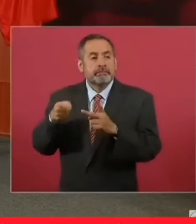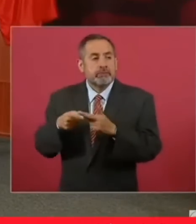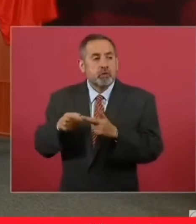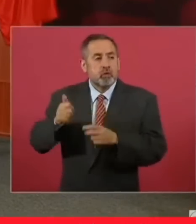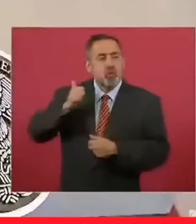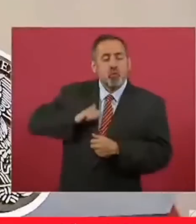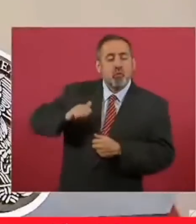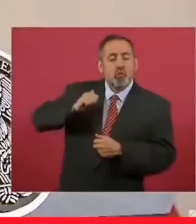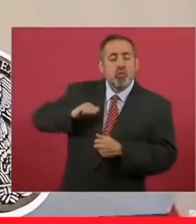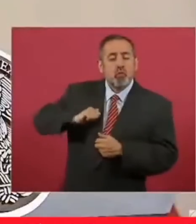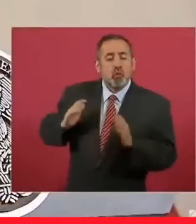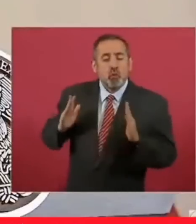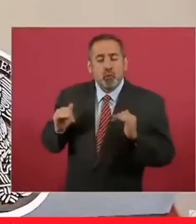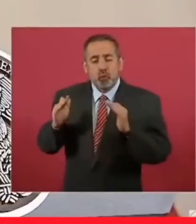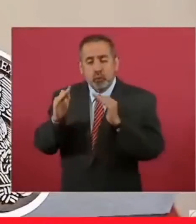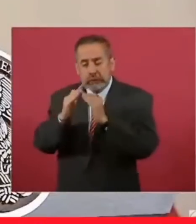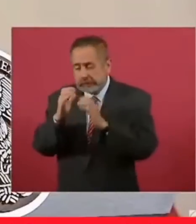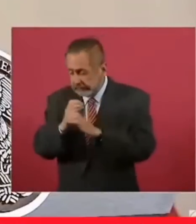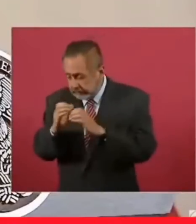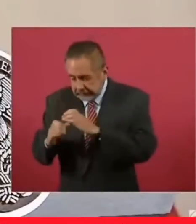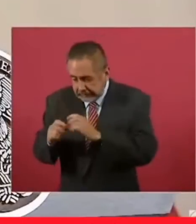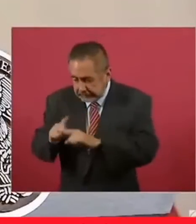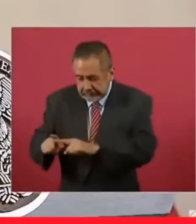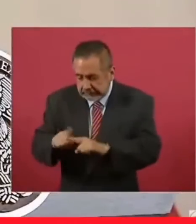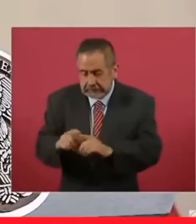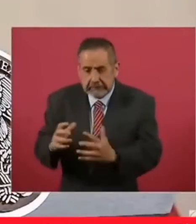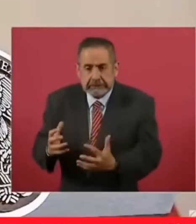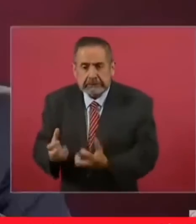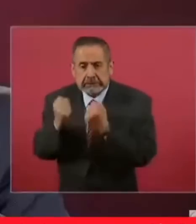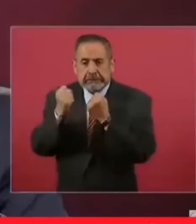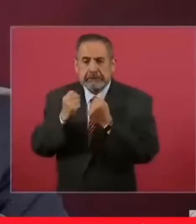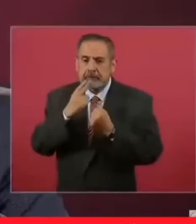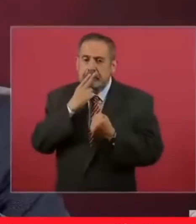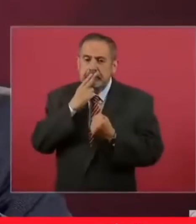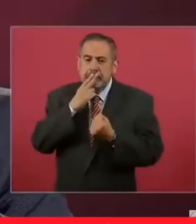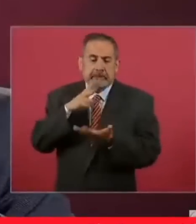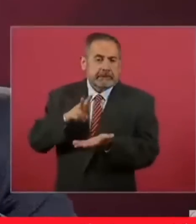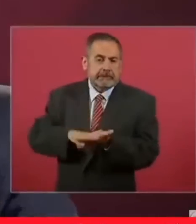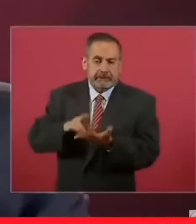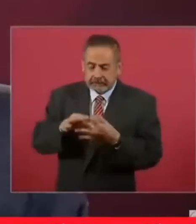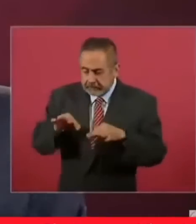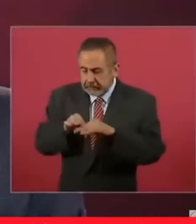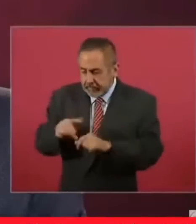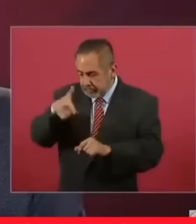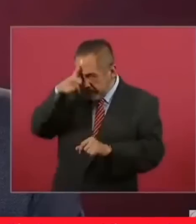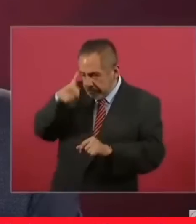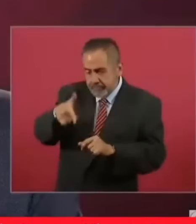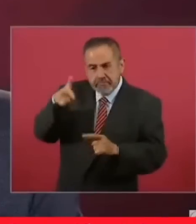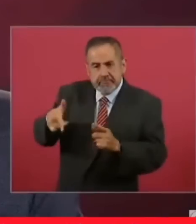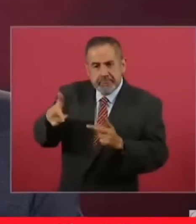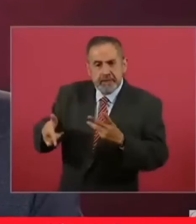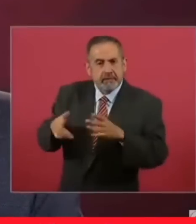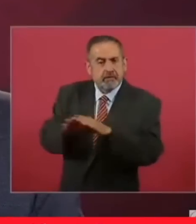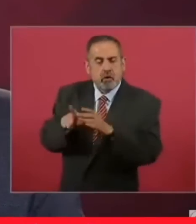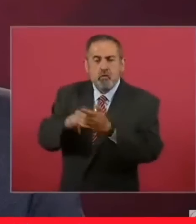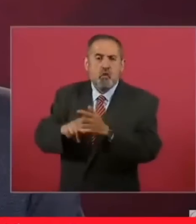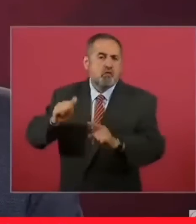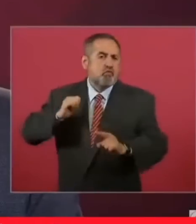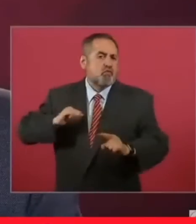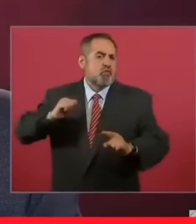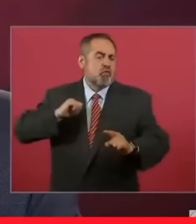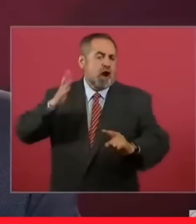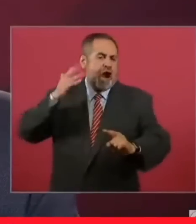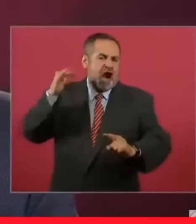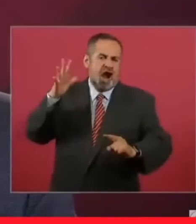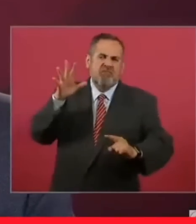salvamento arqueológico, que nos permita recuperar valiosa información sobre la grandeza,